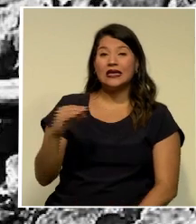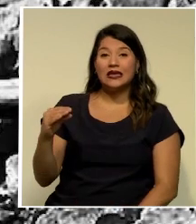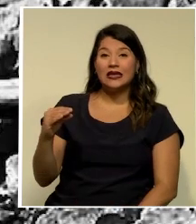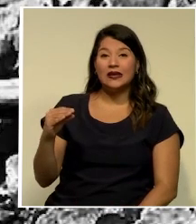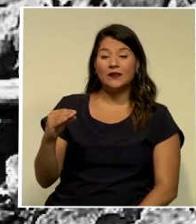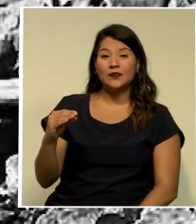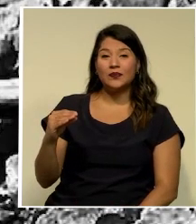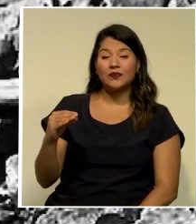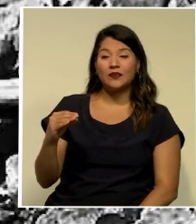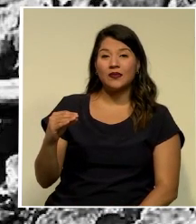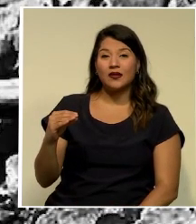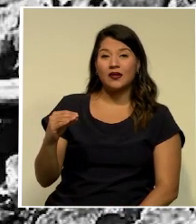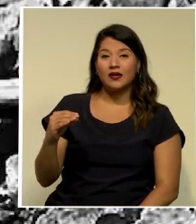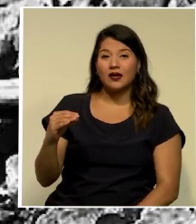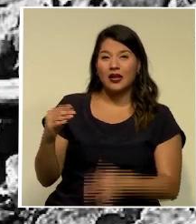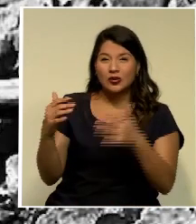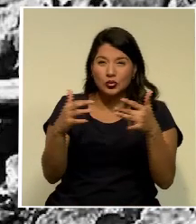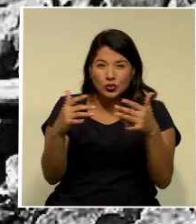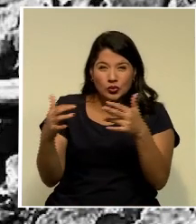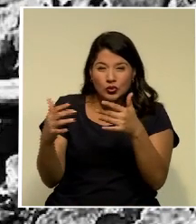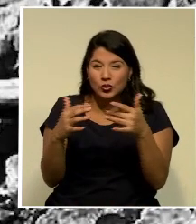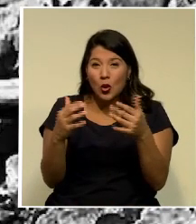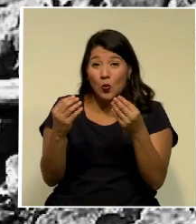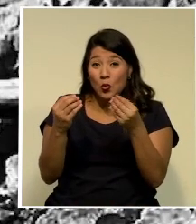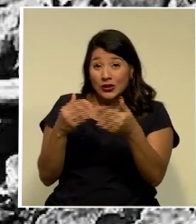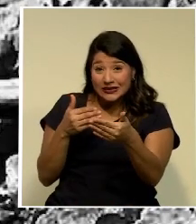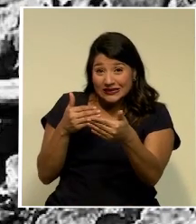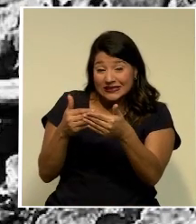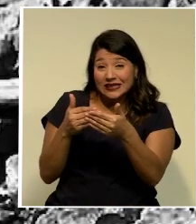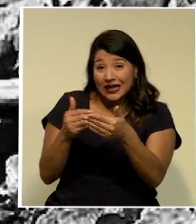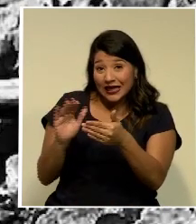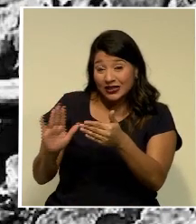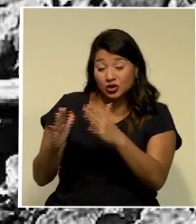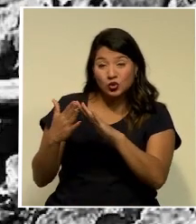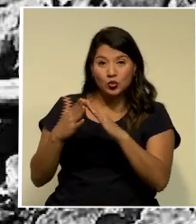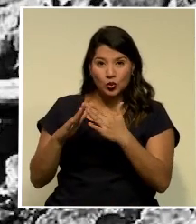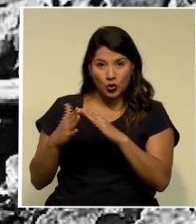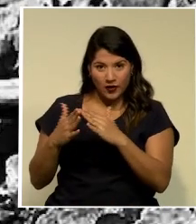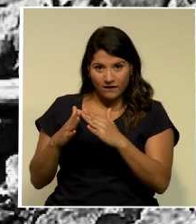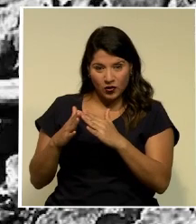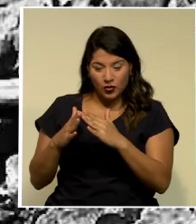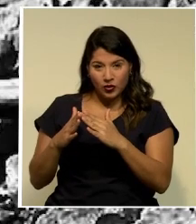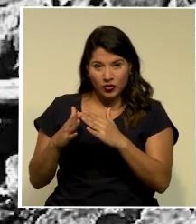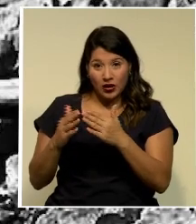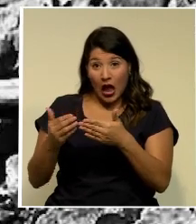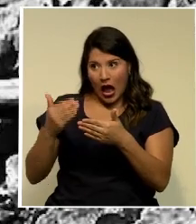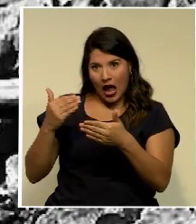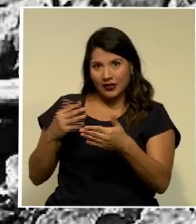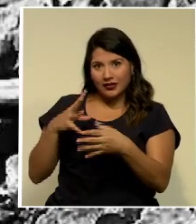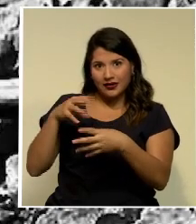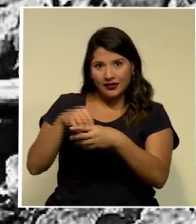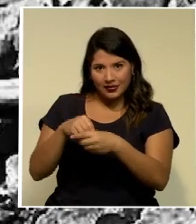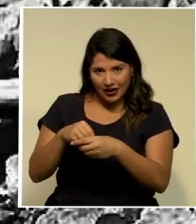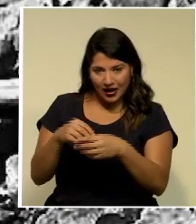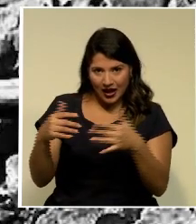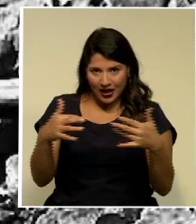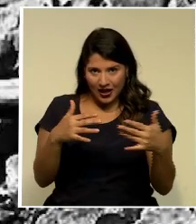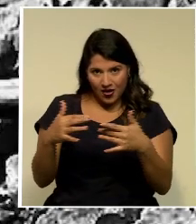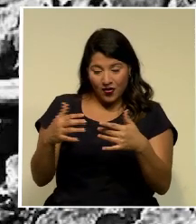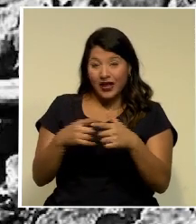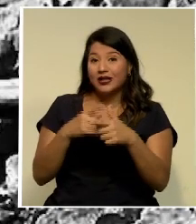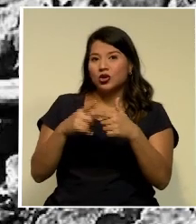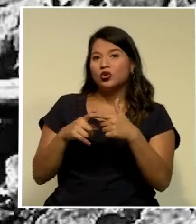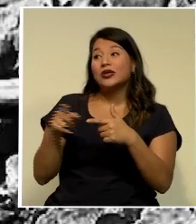los combates estaban muy cerca del pueblo donde ellas vivían antes de enlistarse en la guerrilla. Entonces